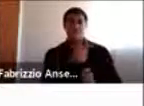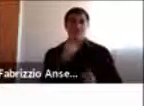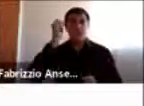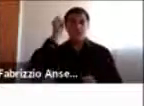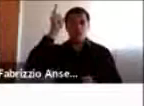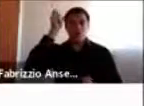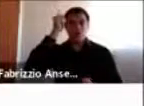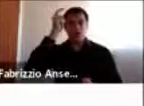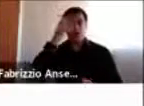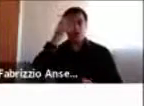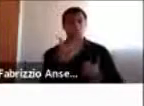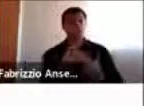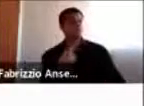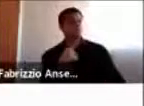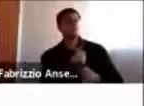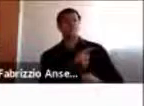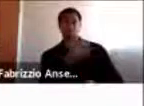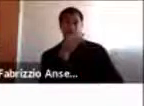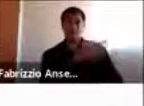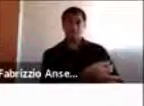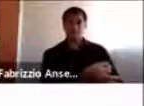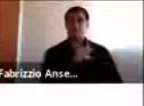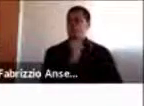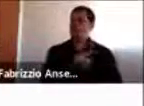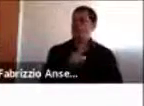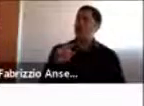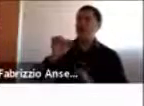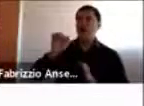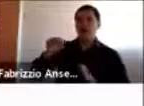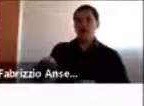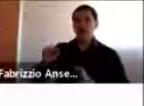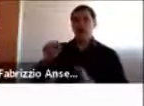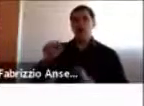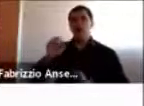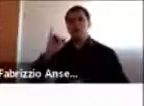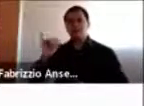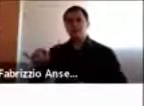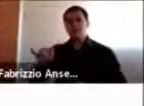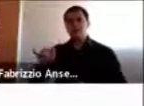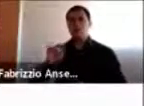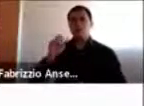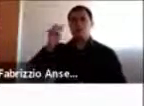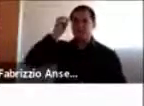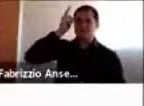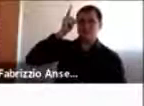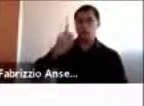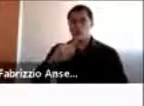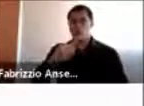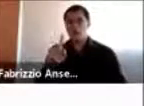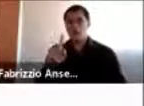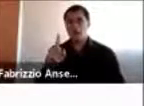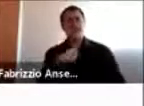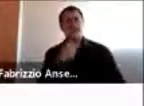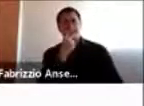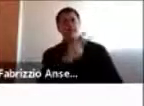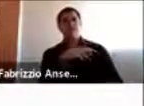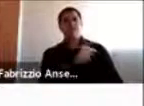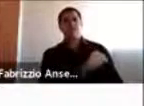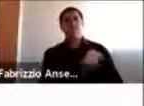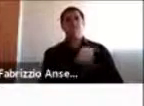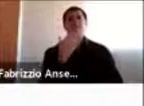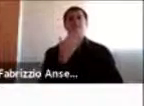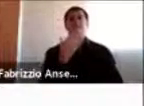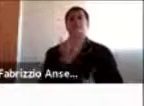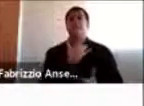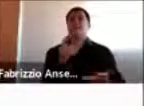tienen los niños y una cosa bien relevante que también tiene muchísima evidencia de fondo es el tema de la lectura compartida. La